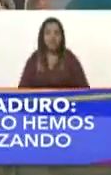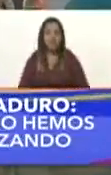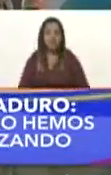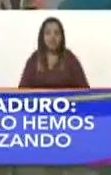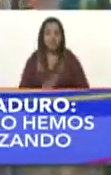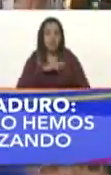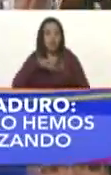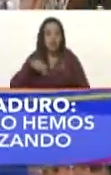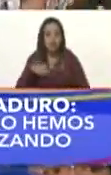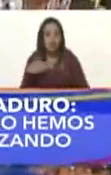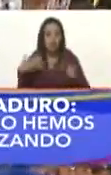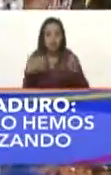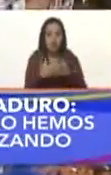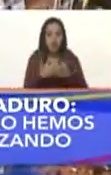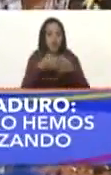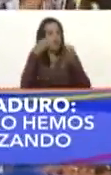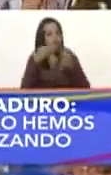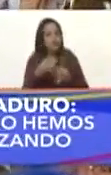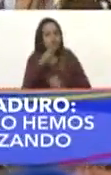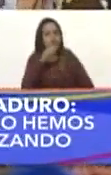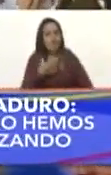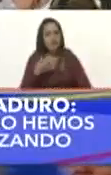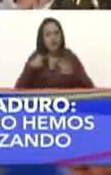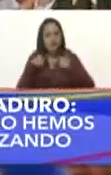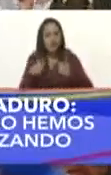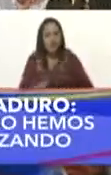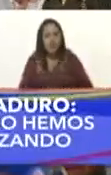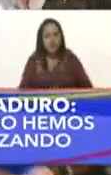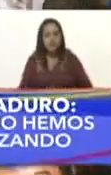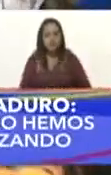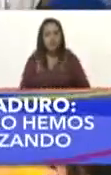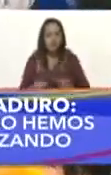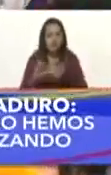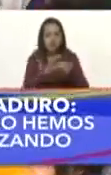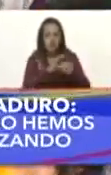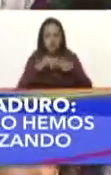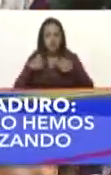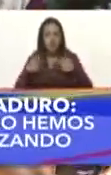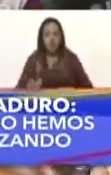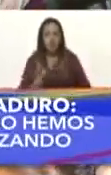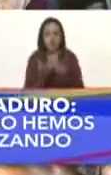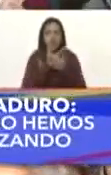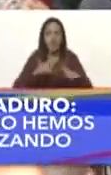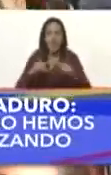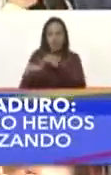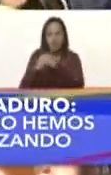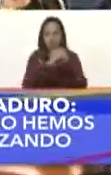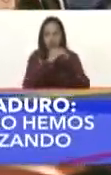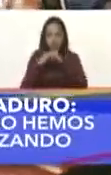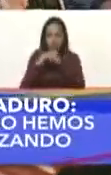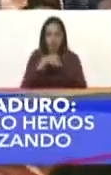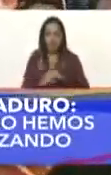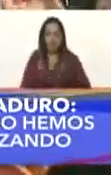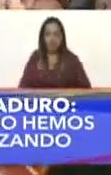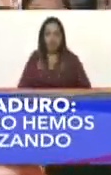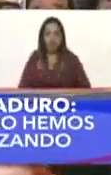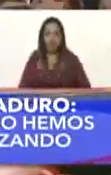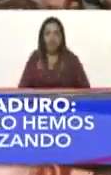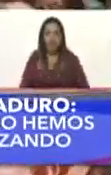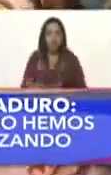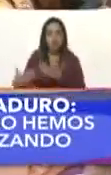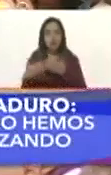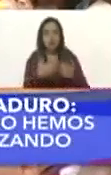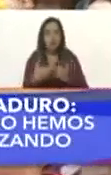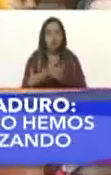Nosotros nos reunimos por el bien de la humanidad, por la unión de la humanidad, por la libertad y la igualdad, por la lucha ancestral de